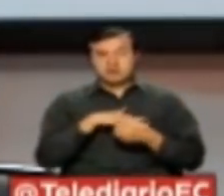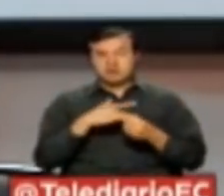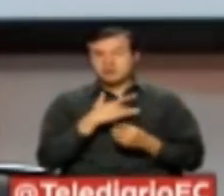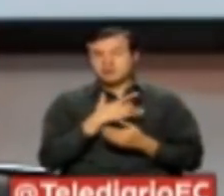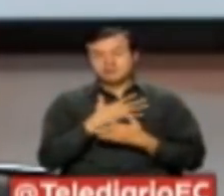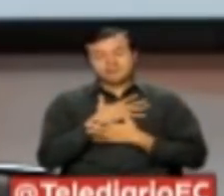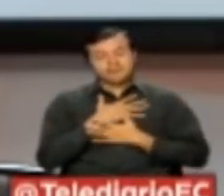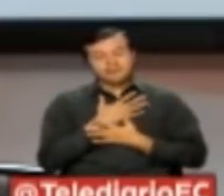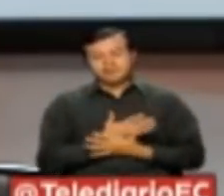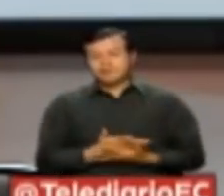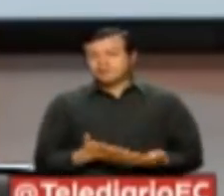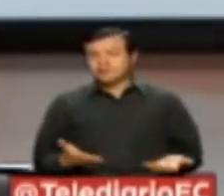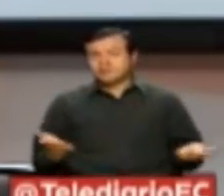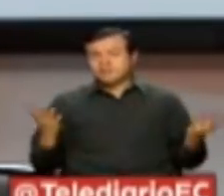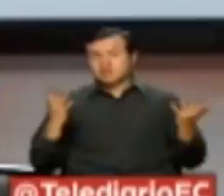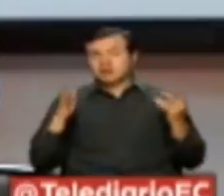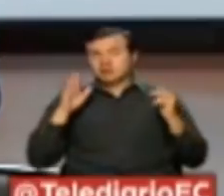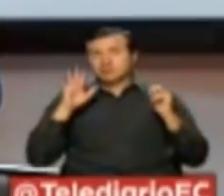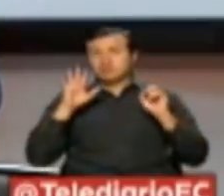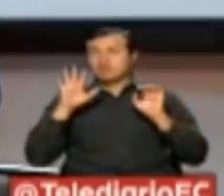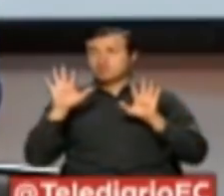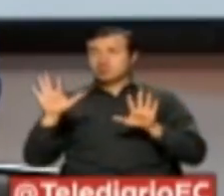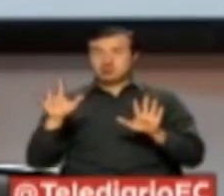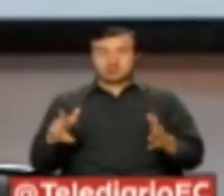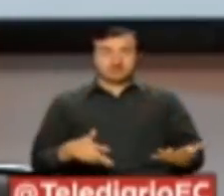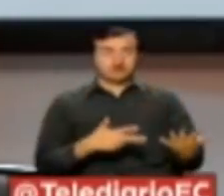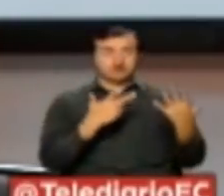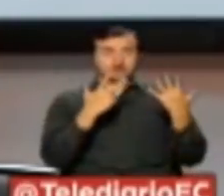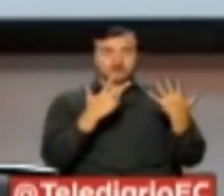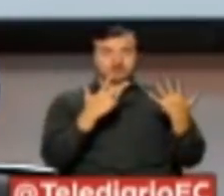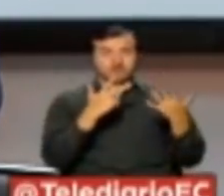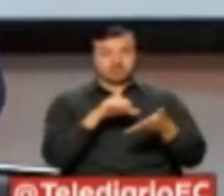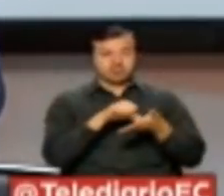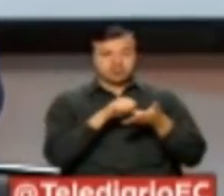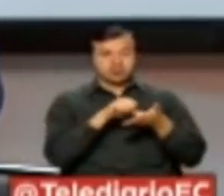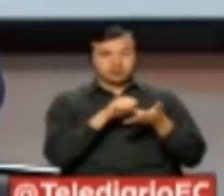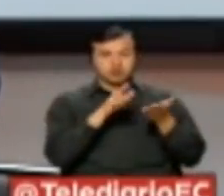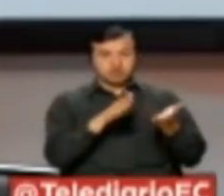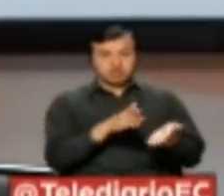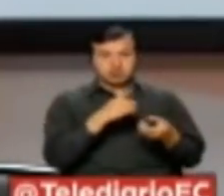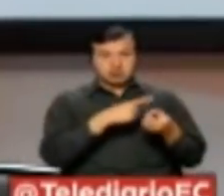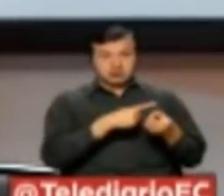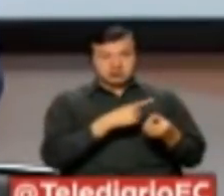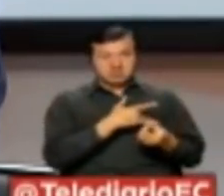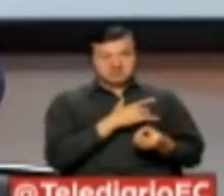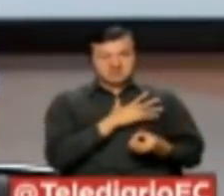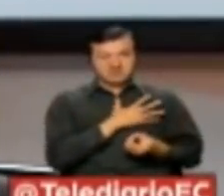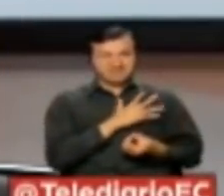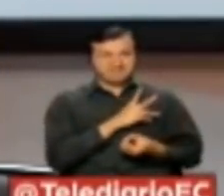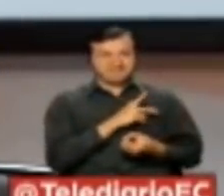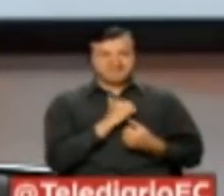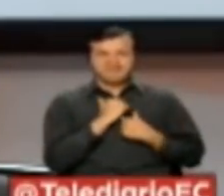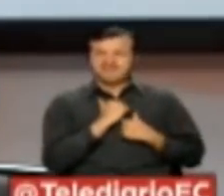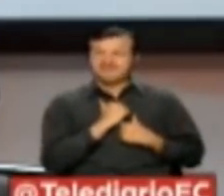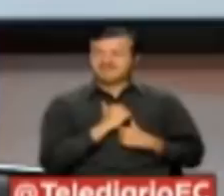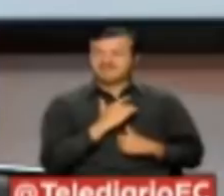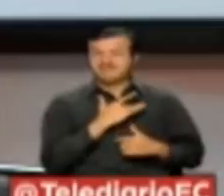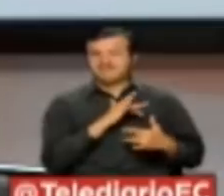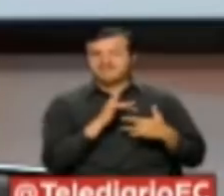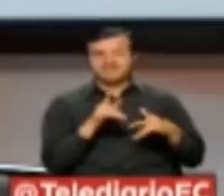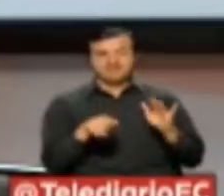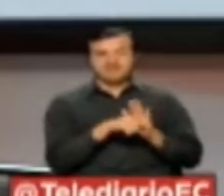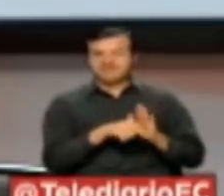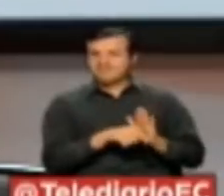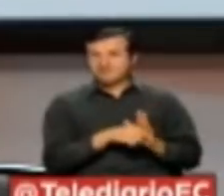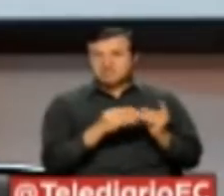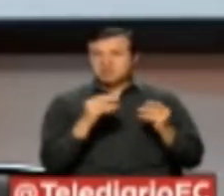lamentablemente ocho de cada diez quiteños nos sentimos insatisfechos con la mayoría de los aspectos que